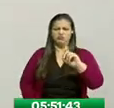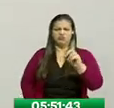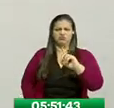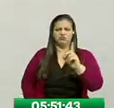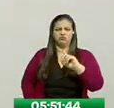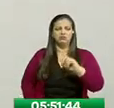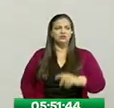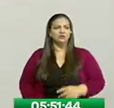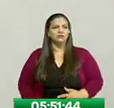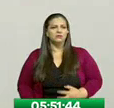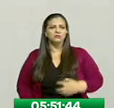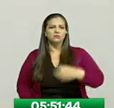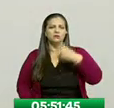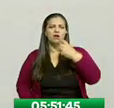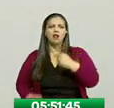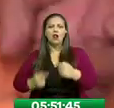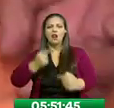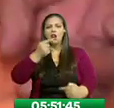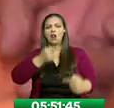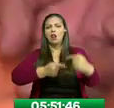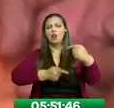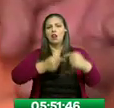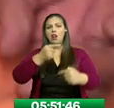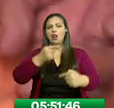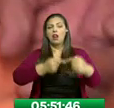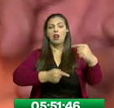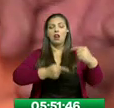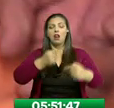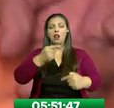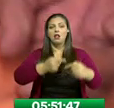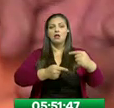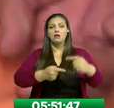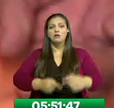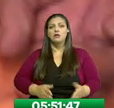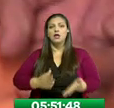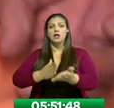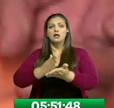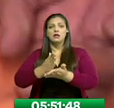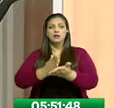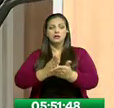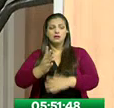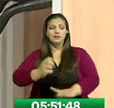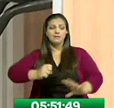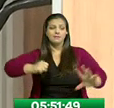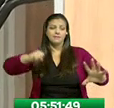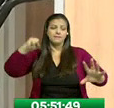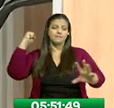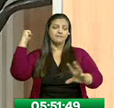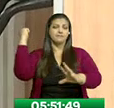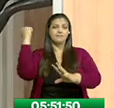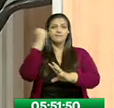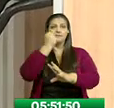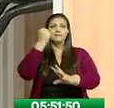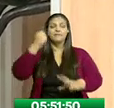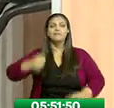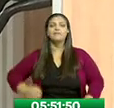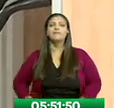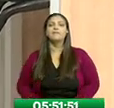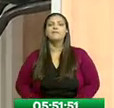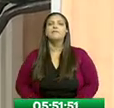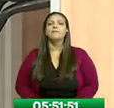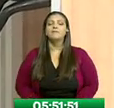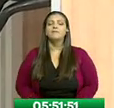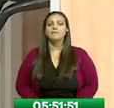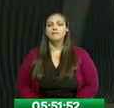cruce de palabras, una riña, pues, y este señor logra agredir a su ex conviviente. El ciudadano fue detenido y trasladado hasta